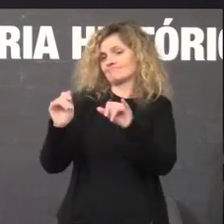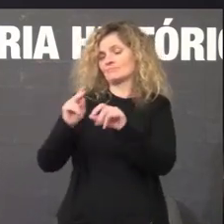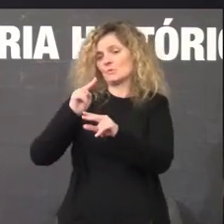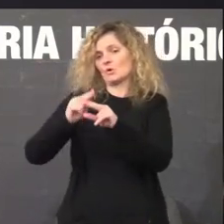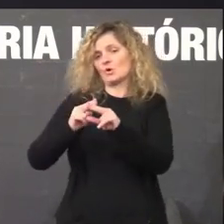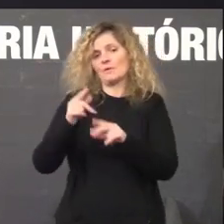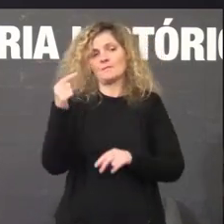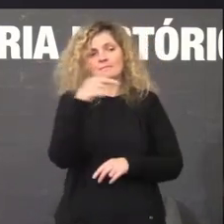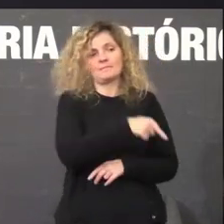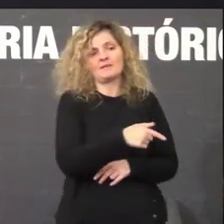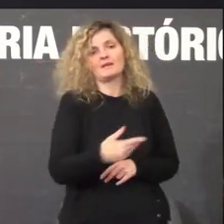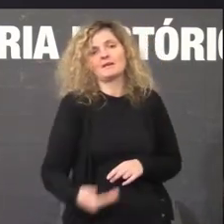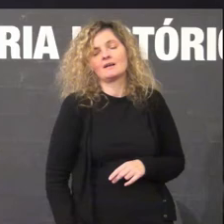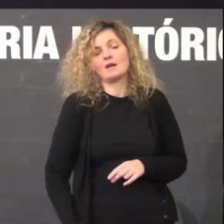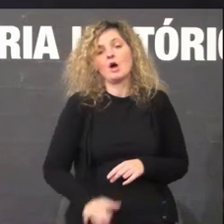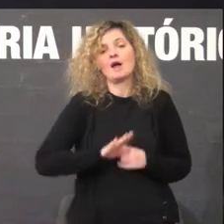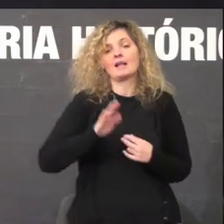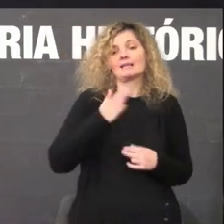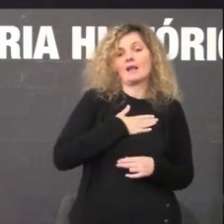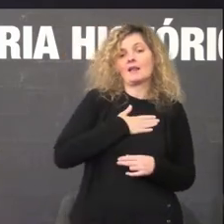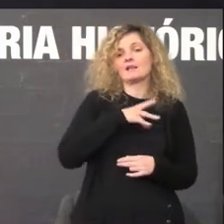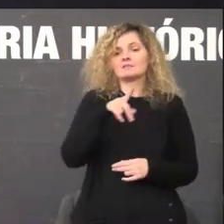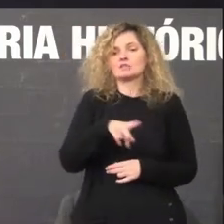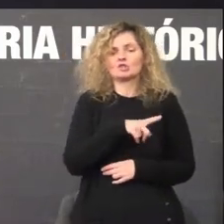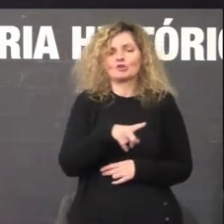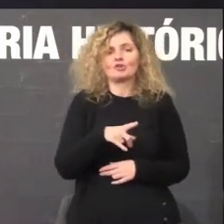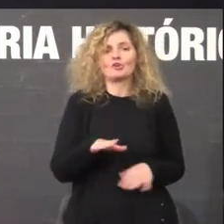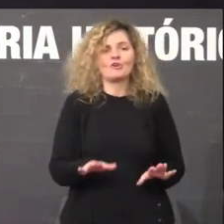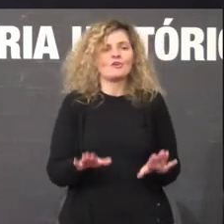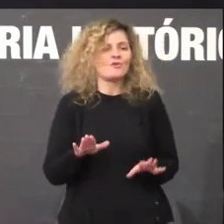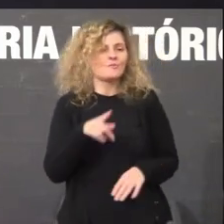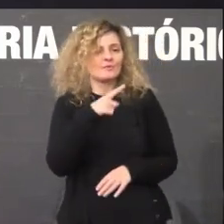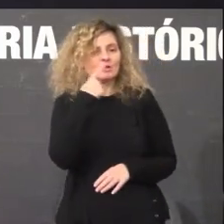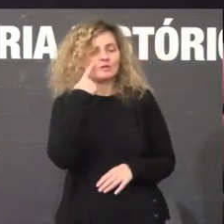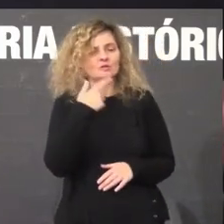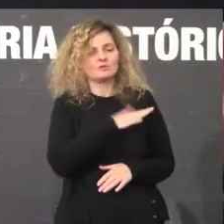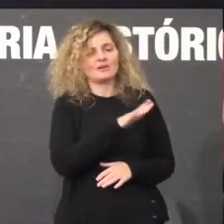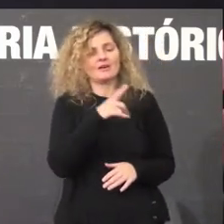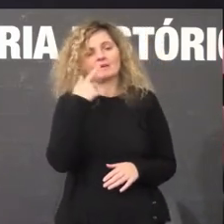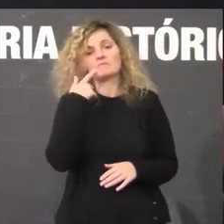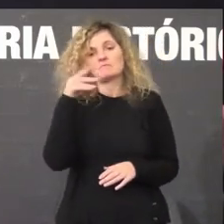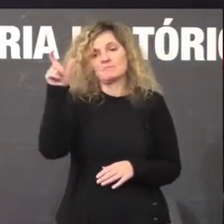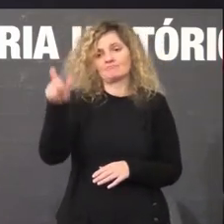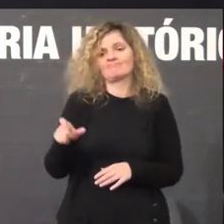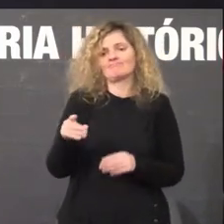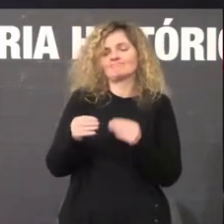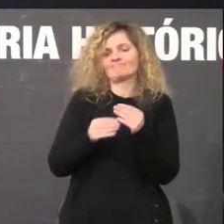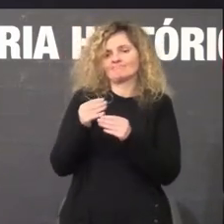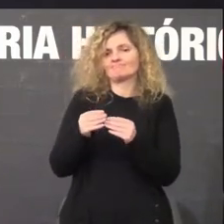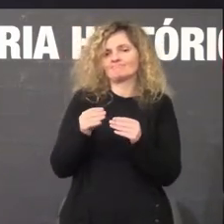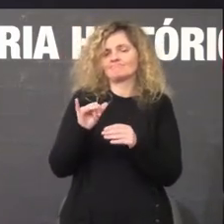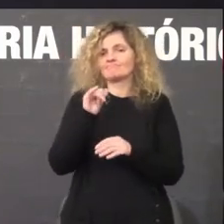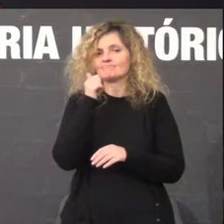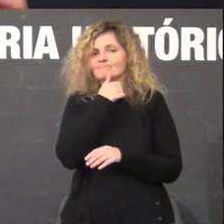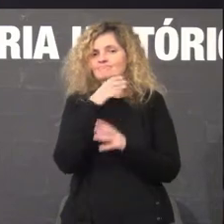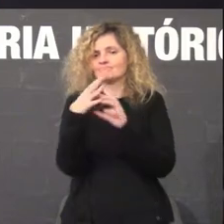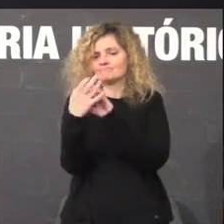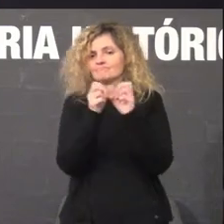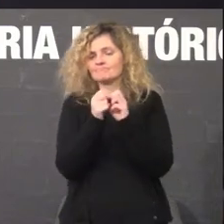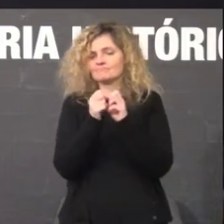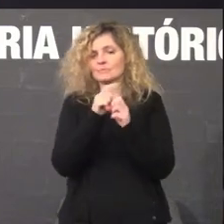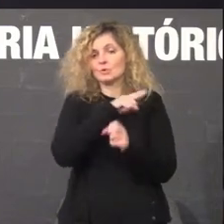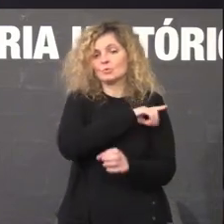a tu nombre. Luego te la podrás quedar o no quedar. Pero tú eras el testaferro de esa operación. Y tú estás